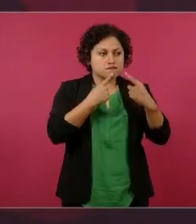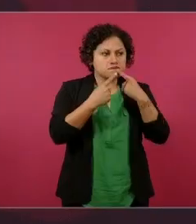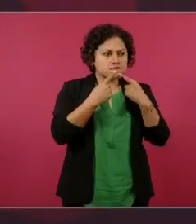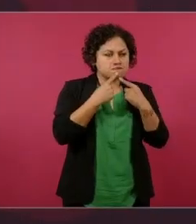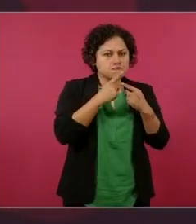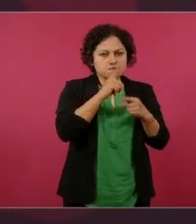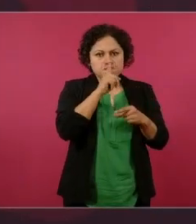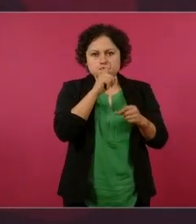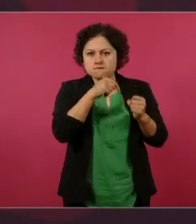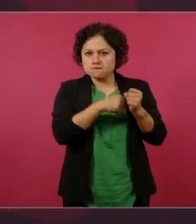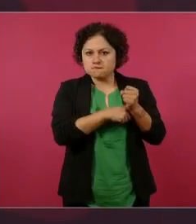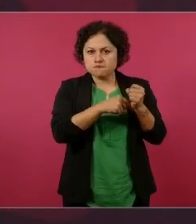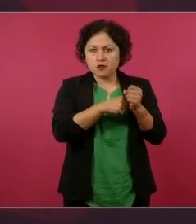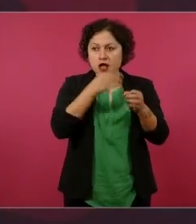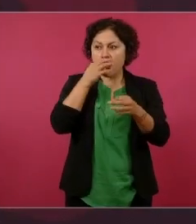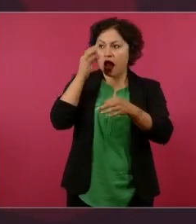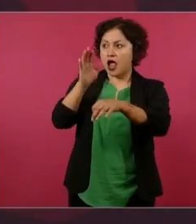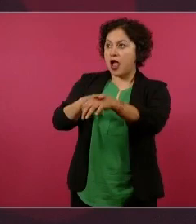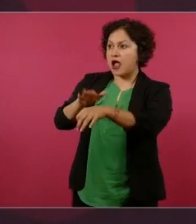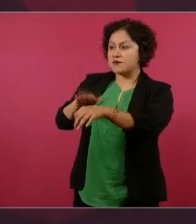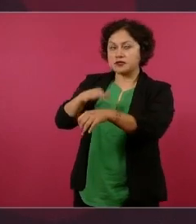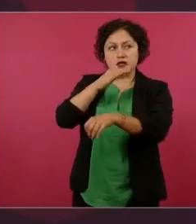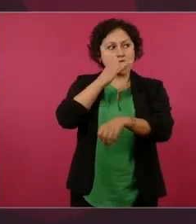y meten armas de contrabando.